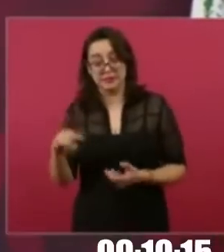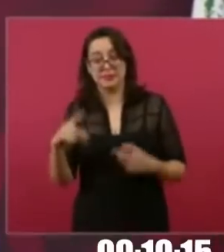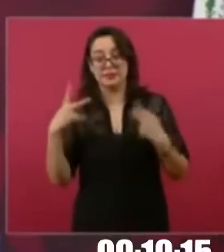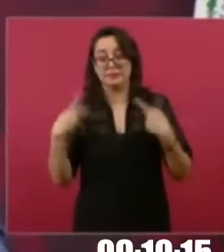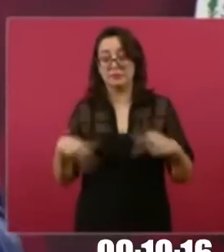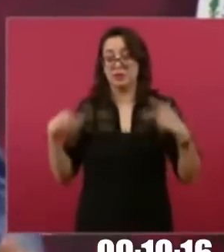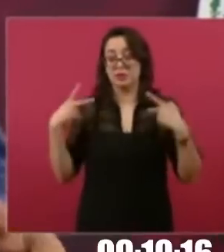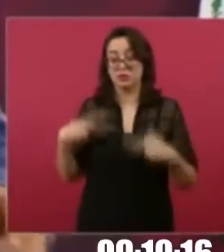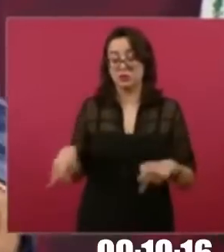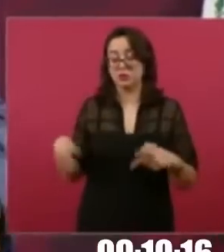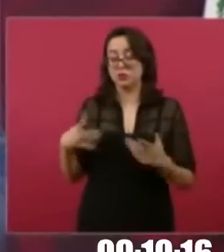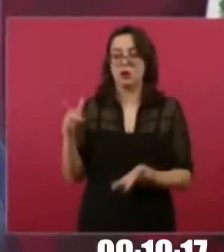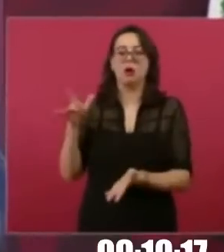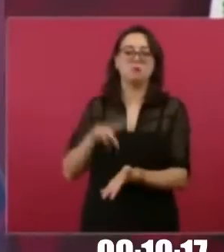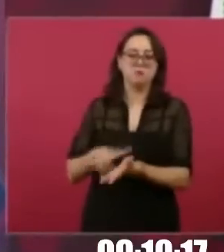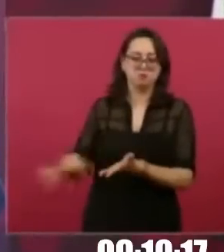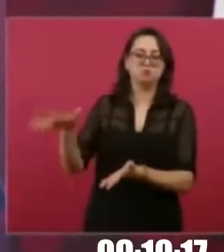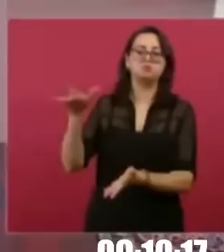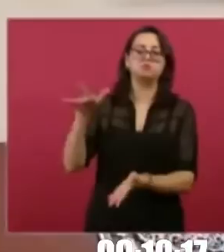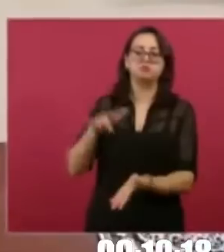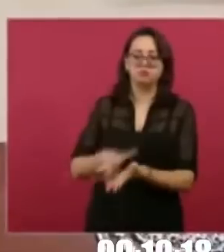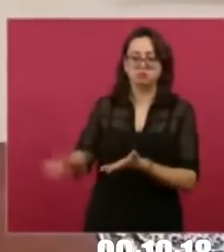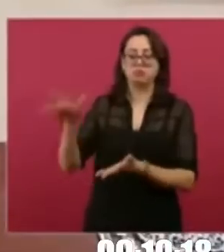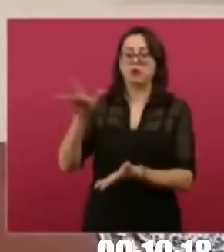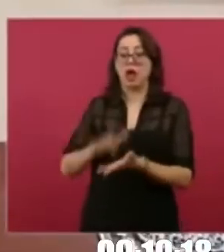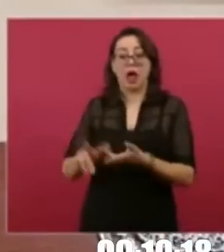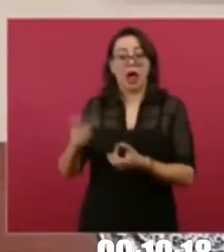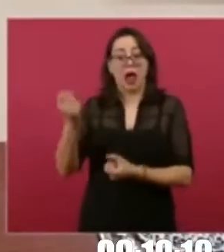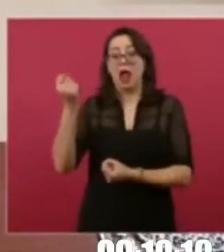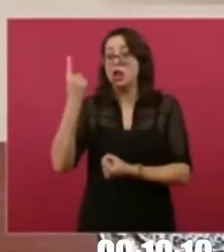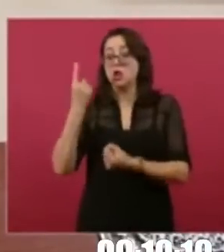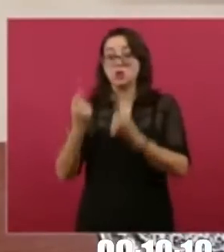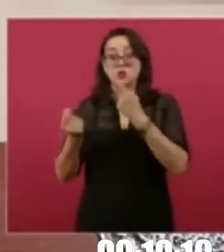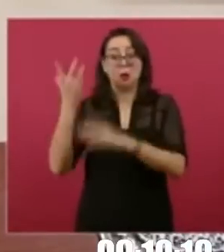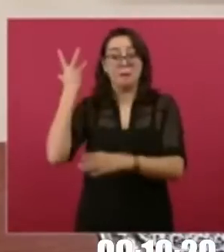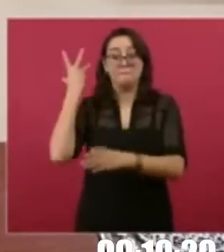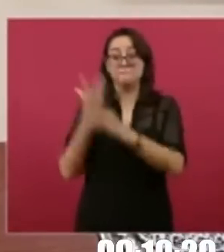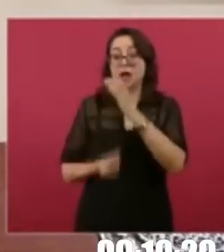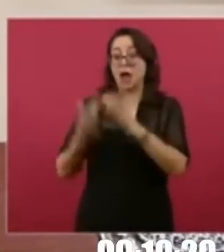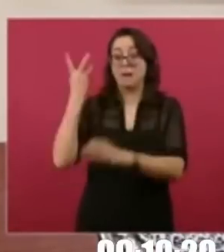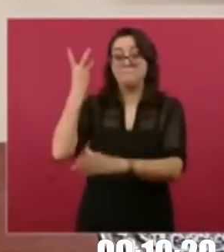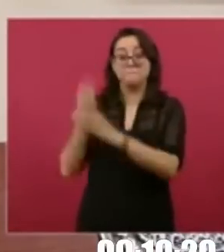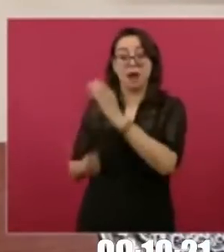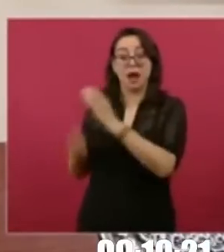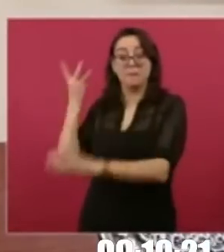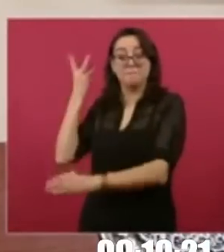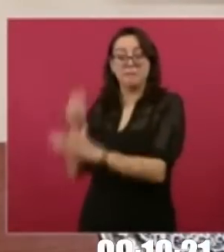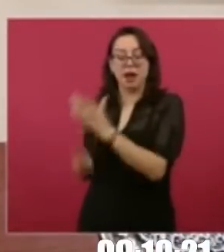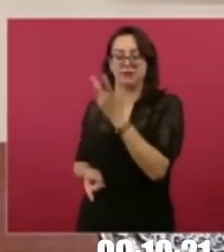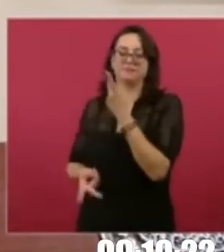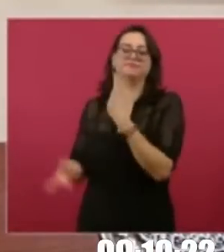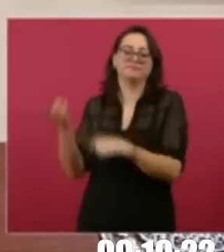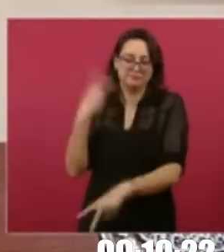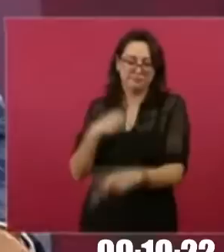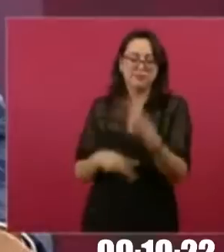por la dictadura aquí vivieron muchos chilenos trabajaron chilenos